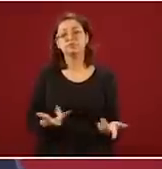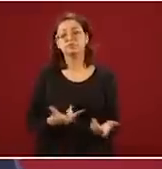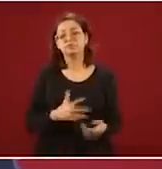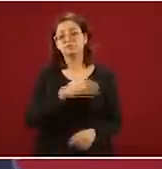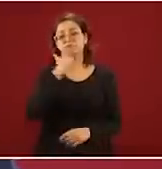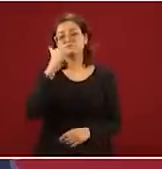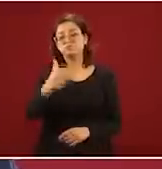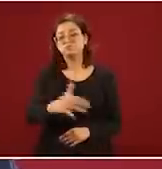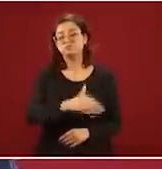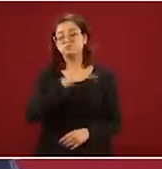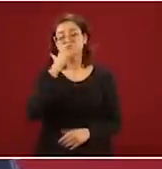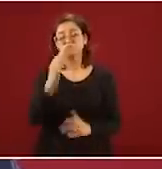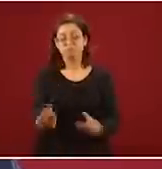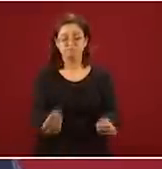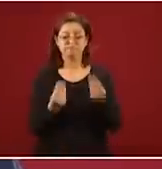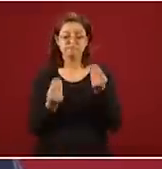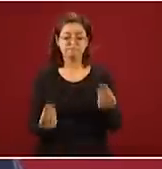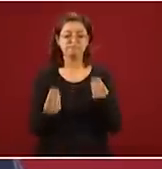corrupción.